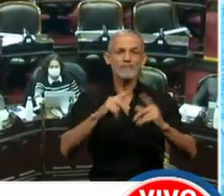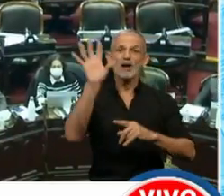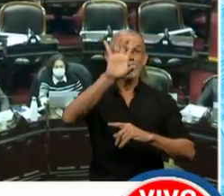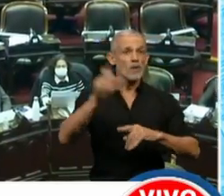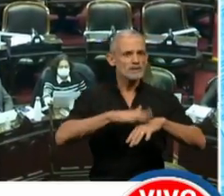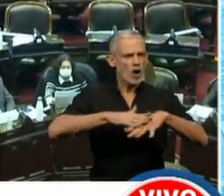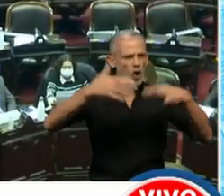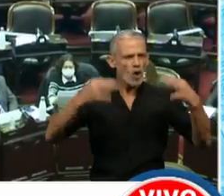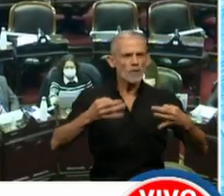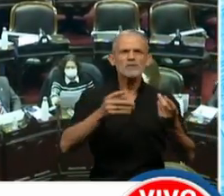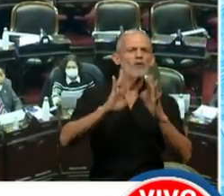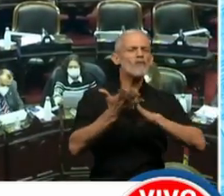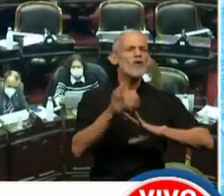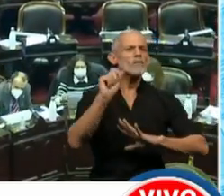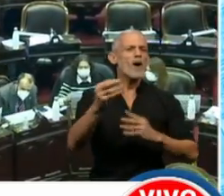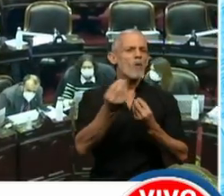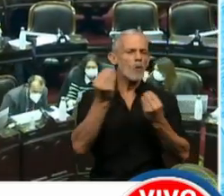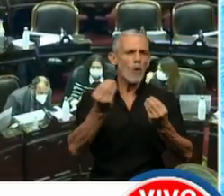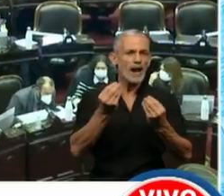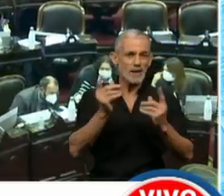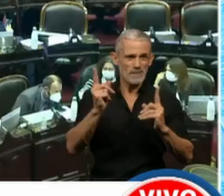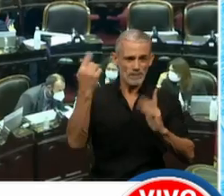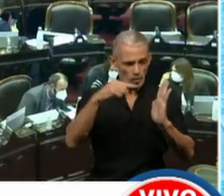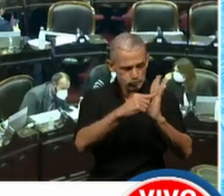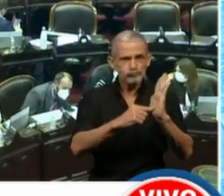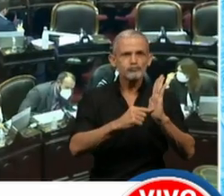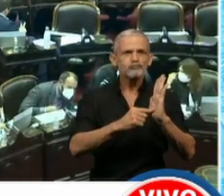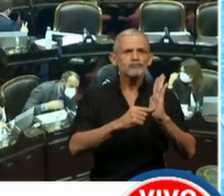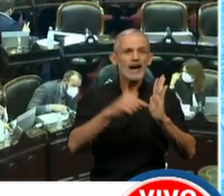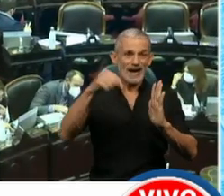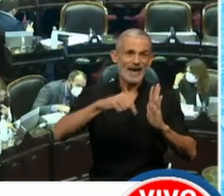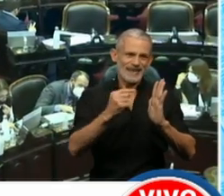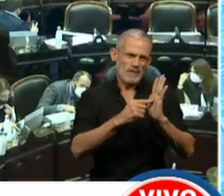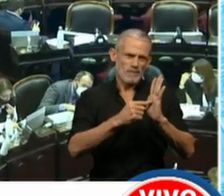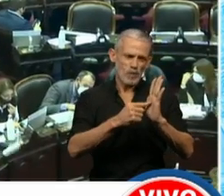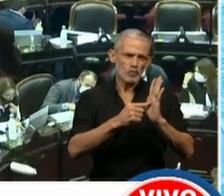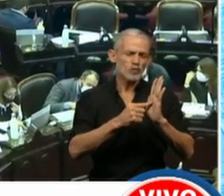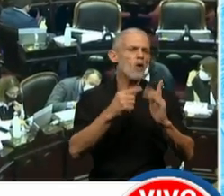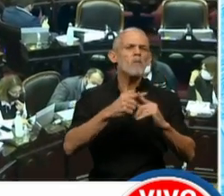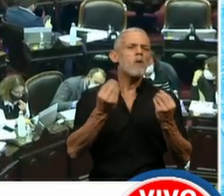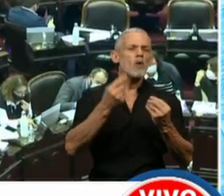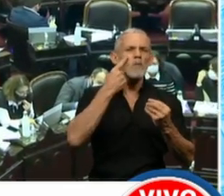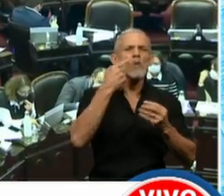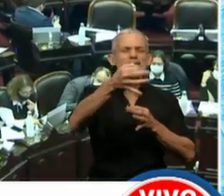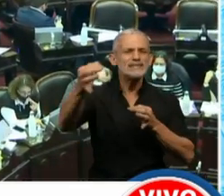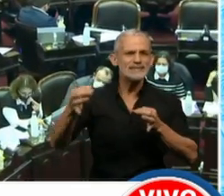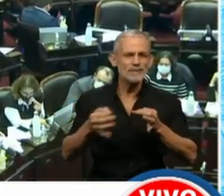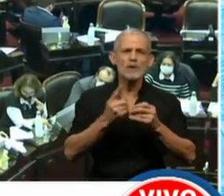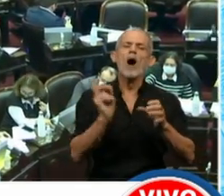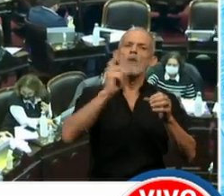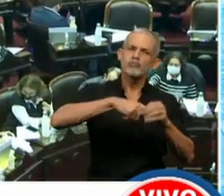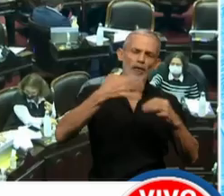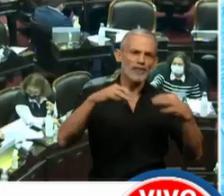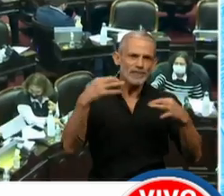comprometen a implementar un régimen con el como lo estableció la presente cláusula por su respectivo municipio impulsar su acción